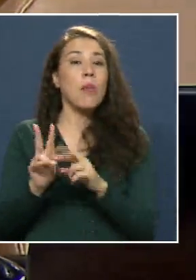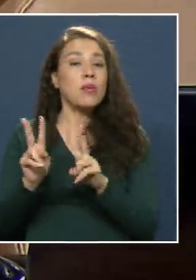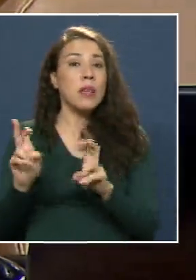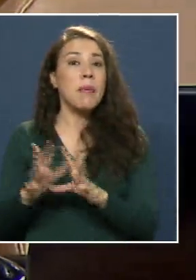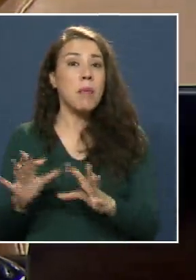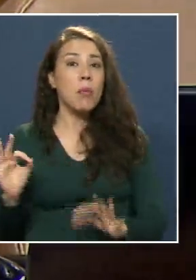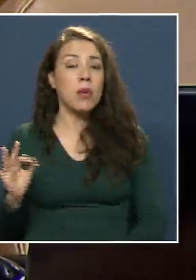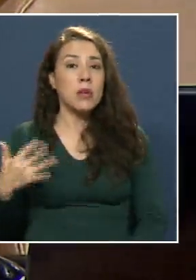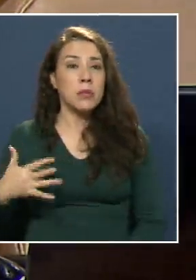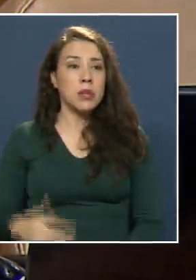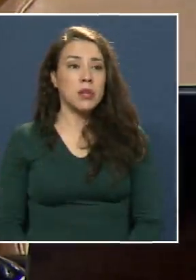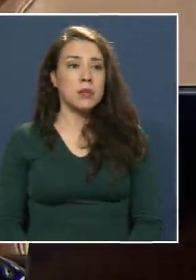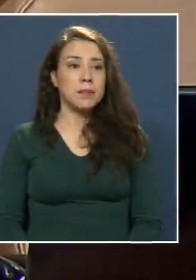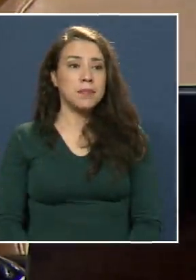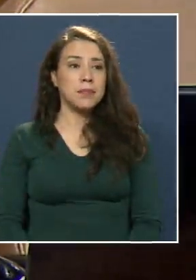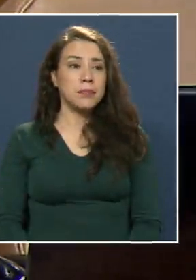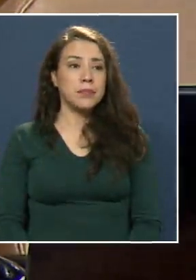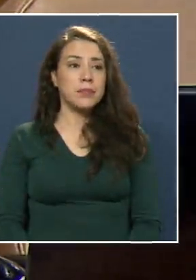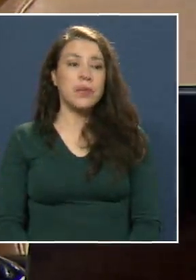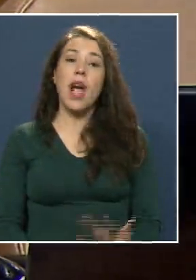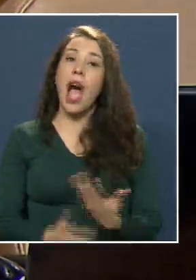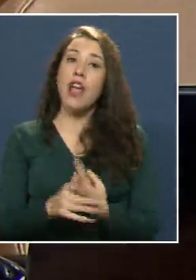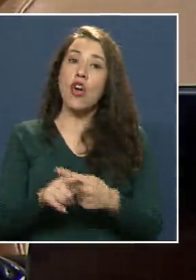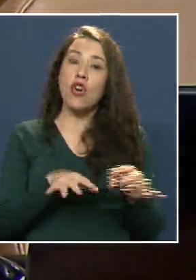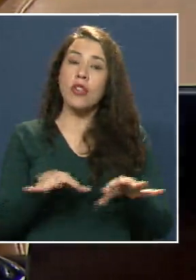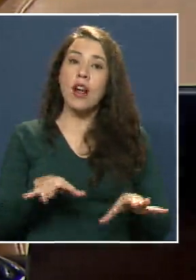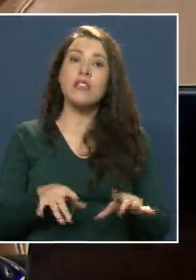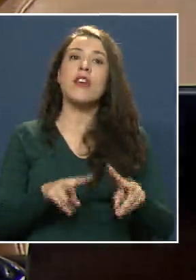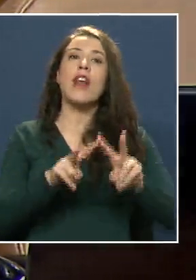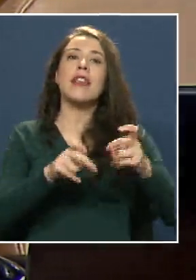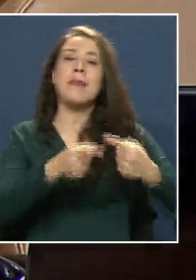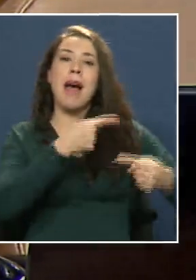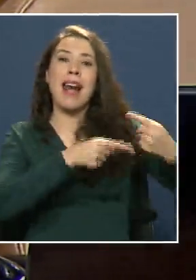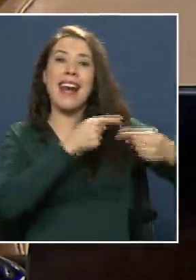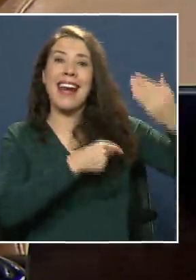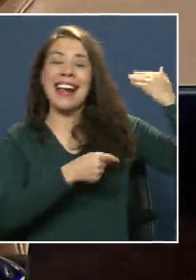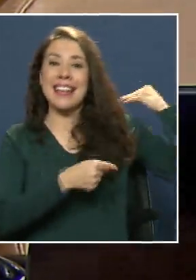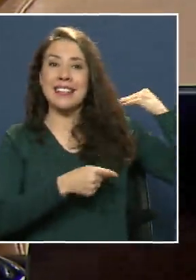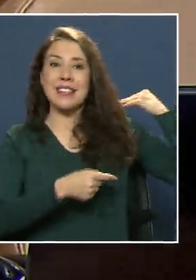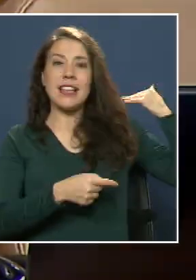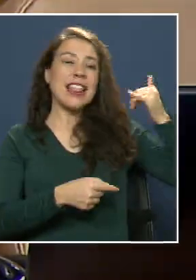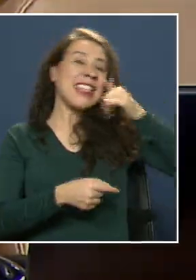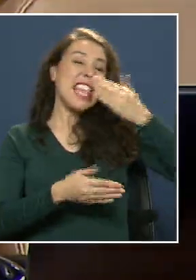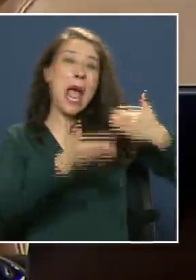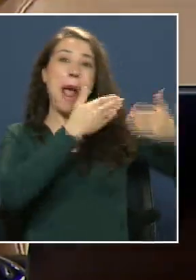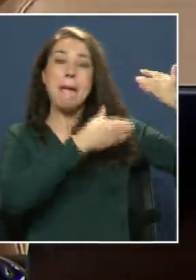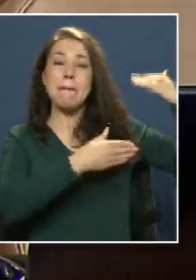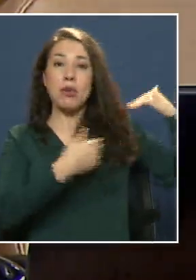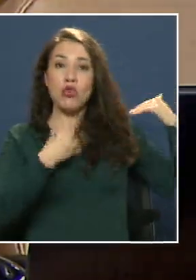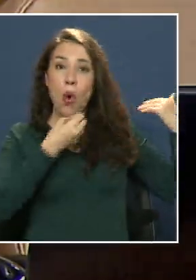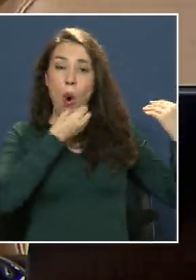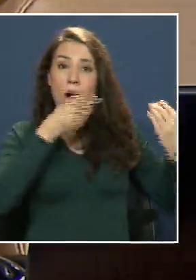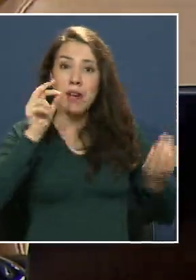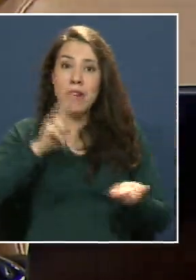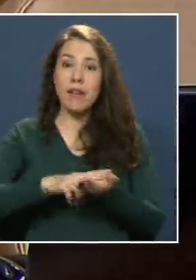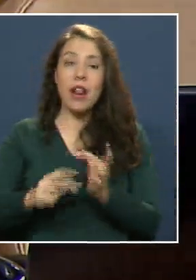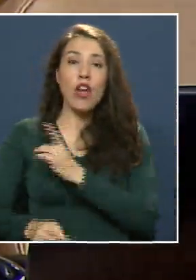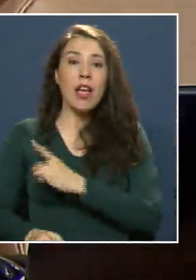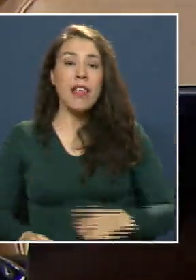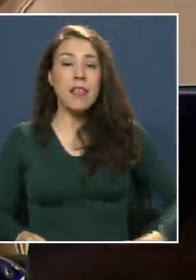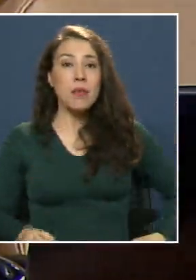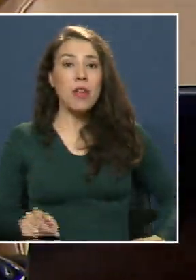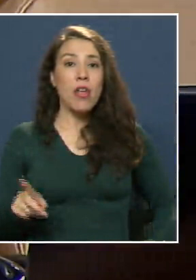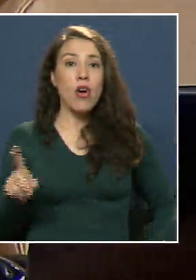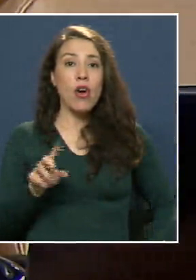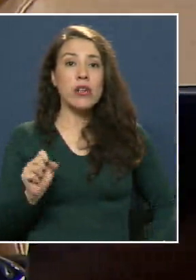de fondo. Me pasa algo distinto con la retroactividad. Quiero ser bien franco, la argumentación del diputado